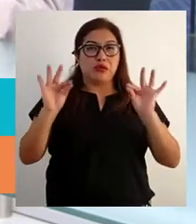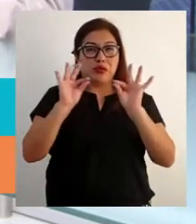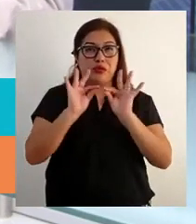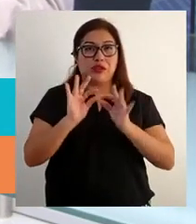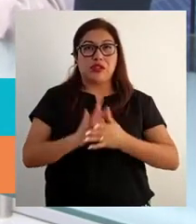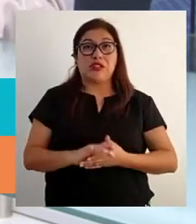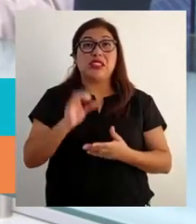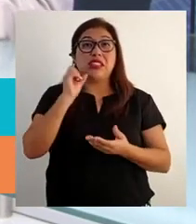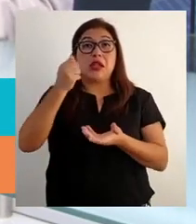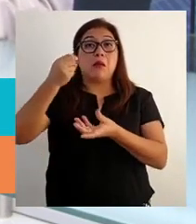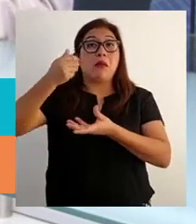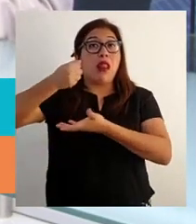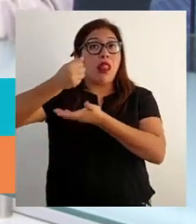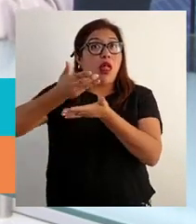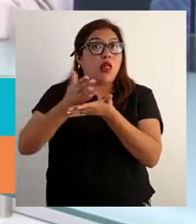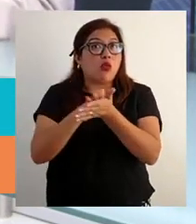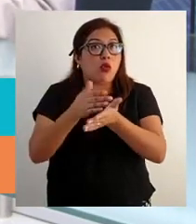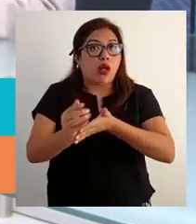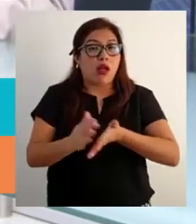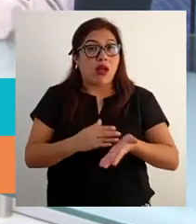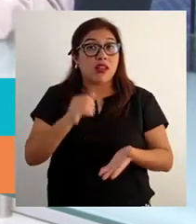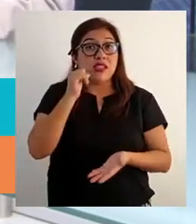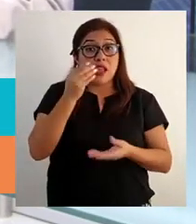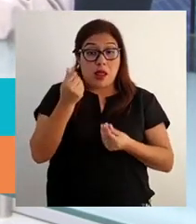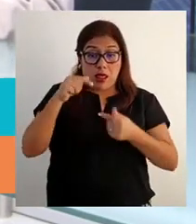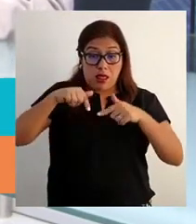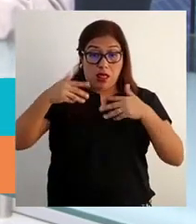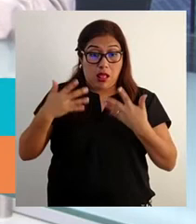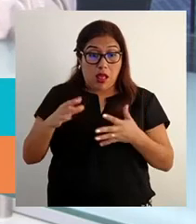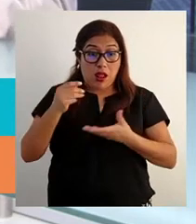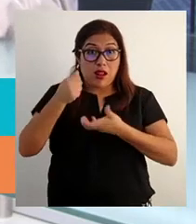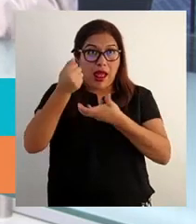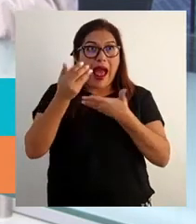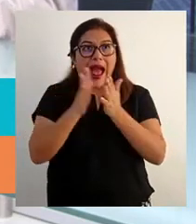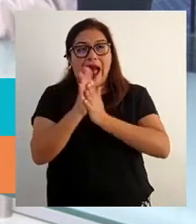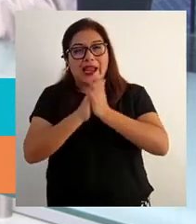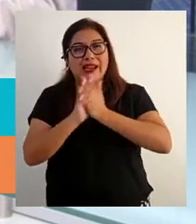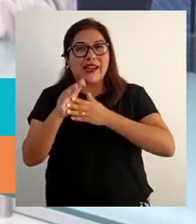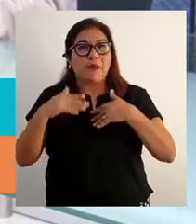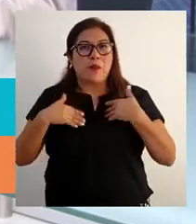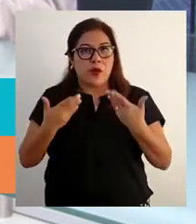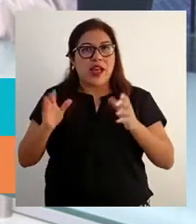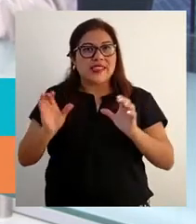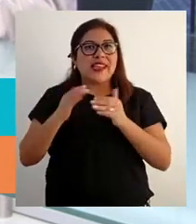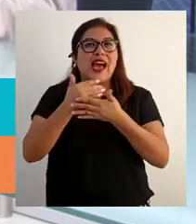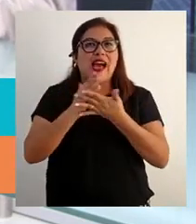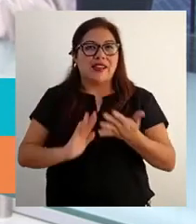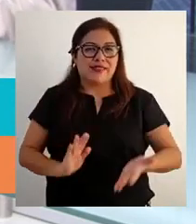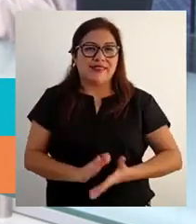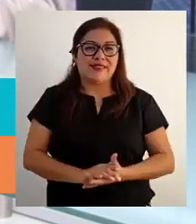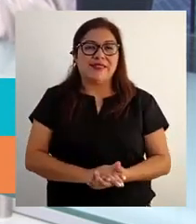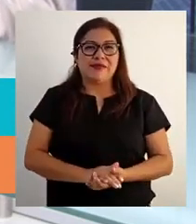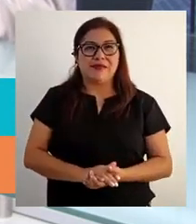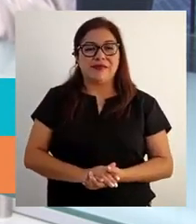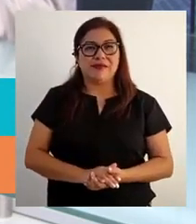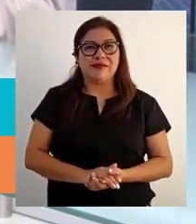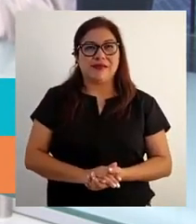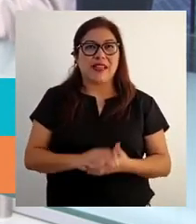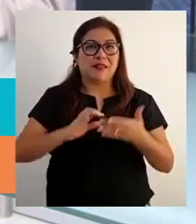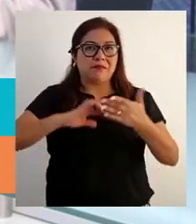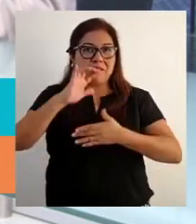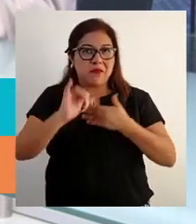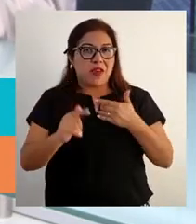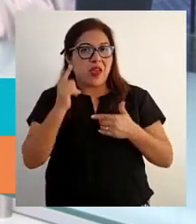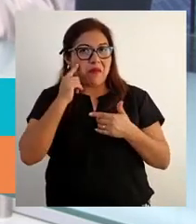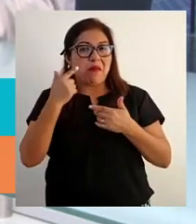no hay nada. Así ahora, es. si hay fondos, ya estamos hablando de otra cosa. Hay que ir preparando los proyectos entonces. Claro, en